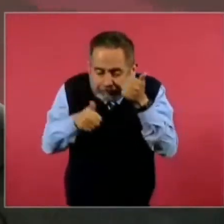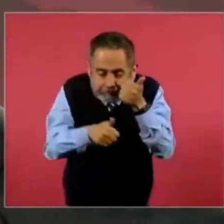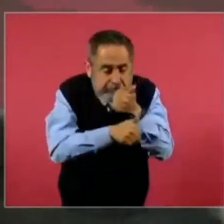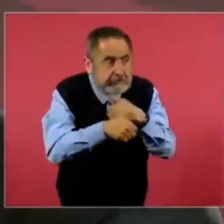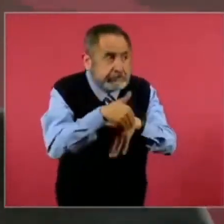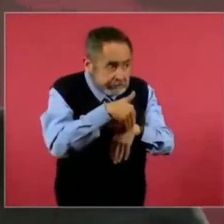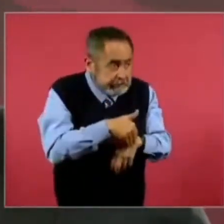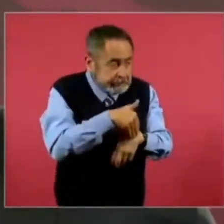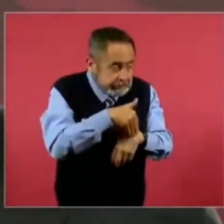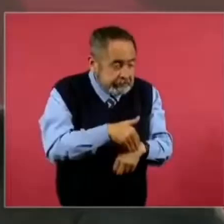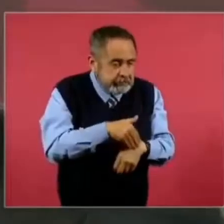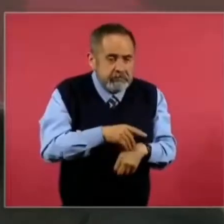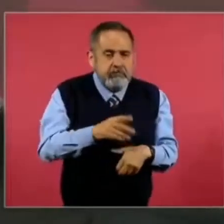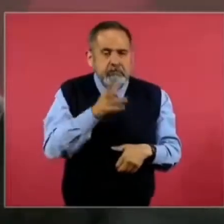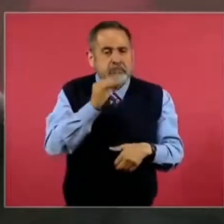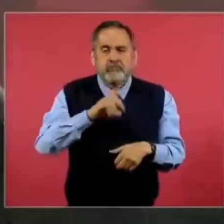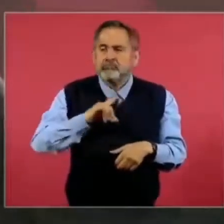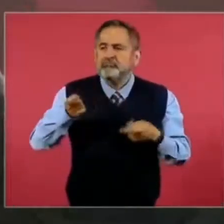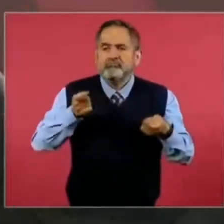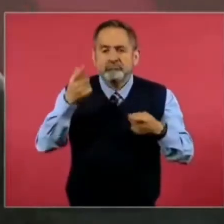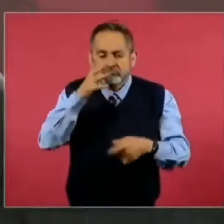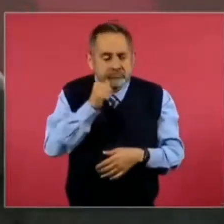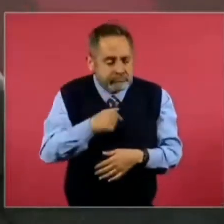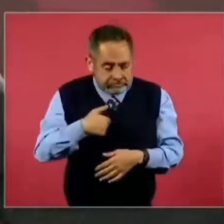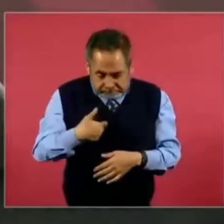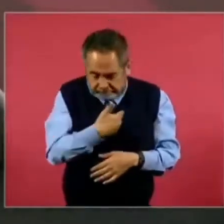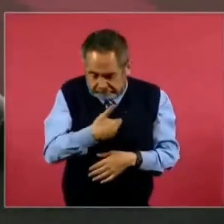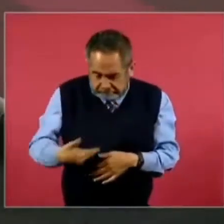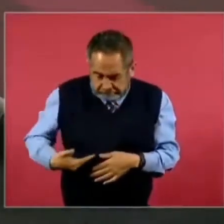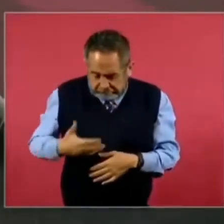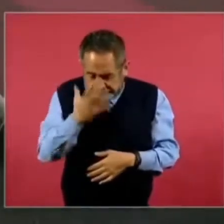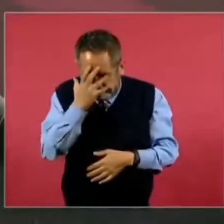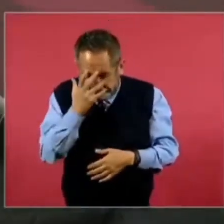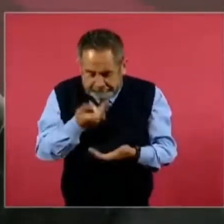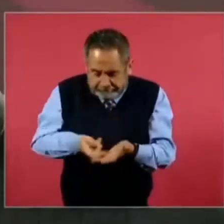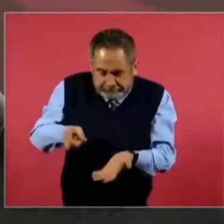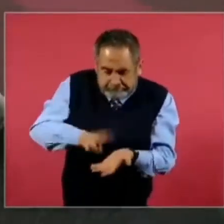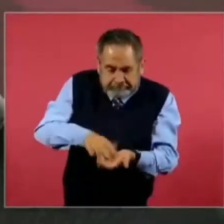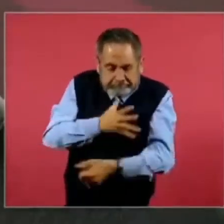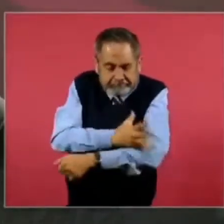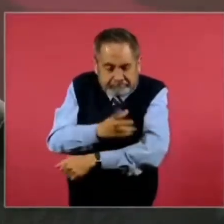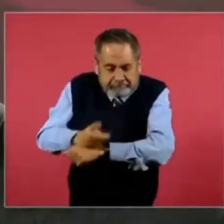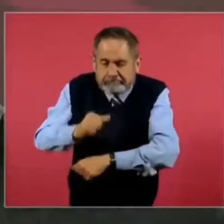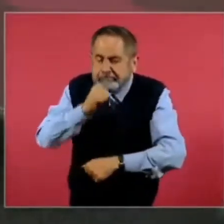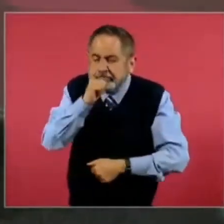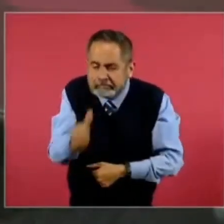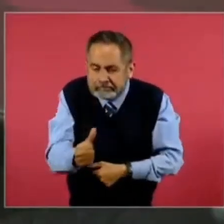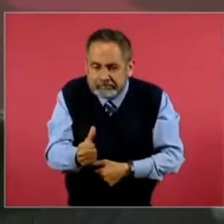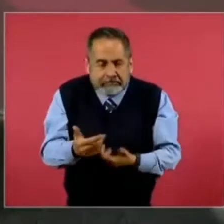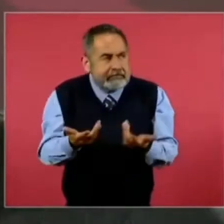vulnerada, si su presidente no tiene autoridad moral, no tiene autoridad política.